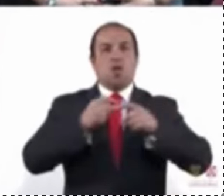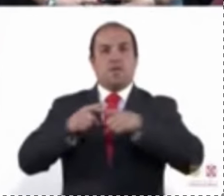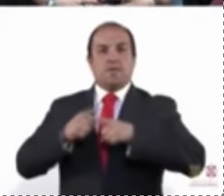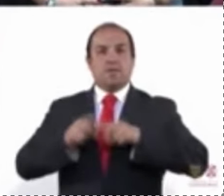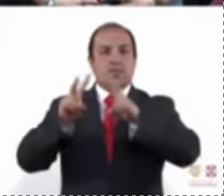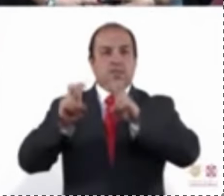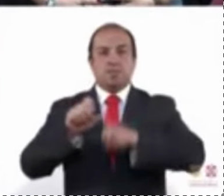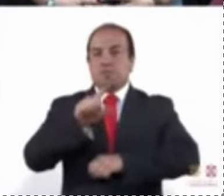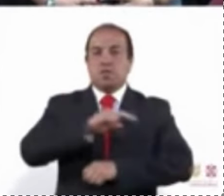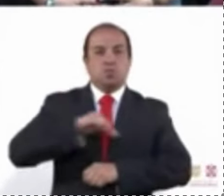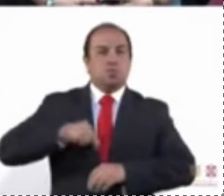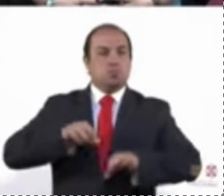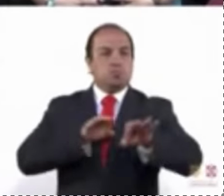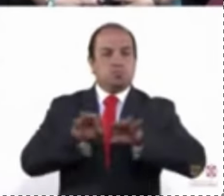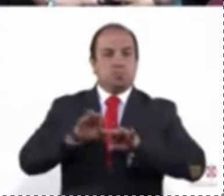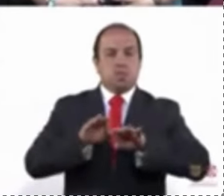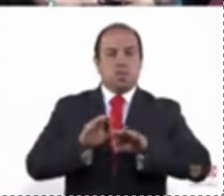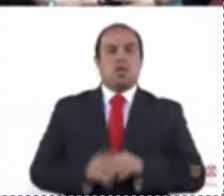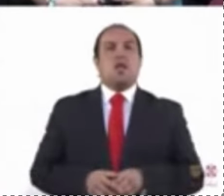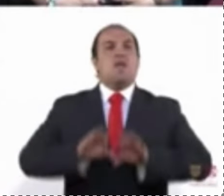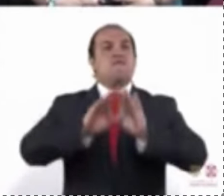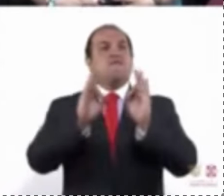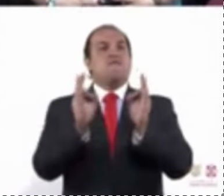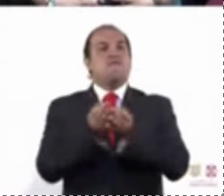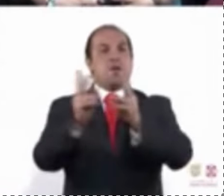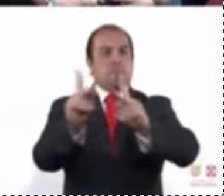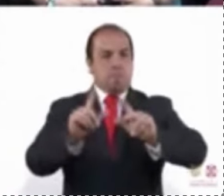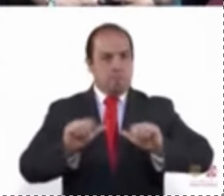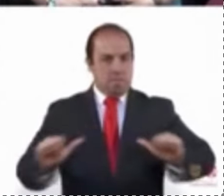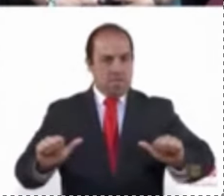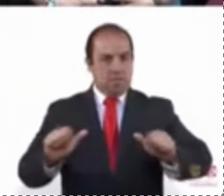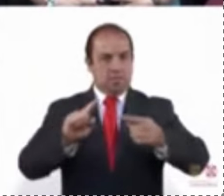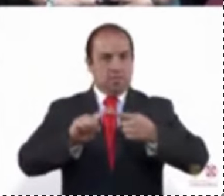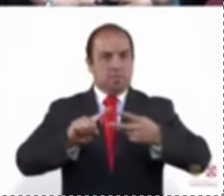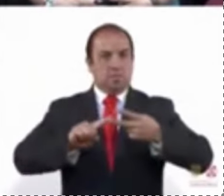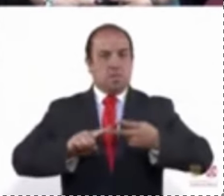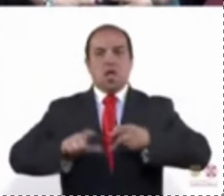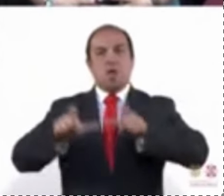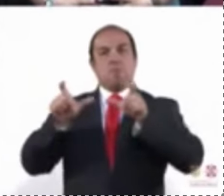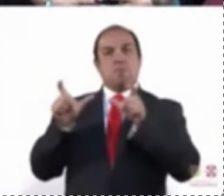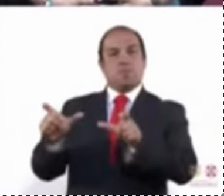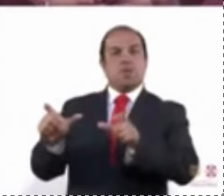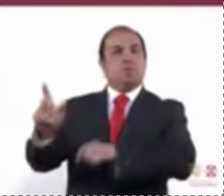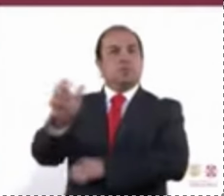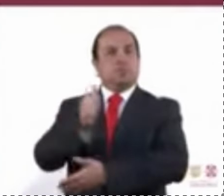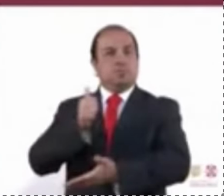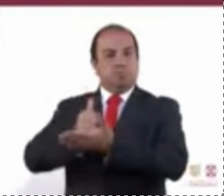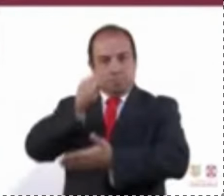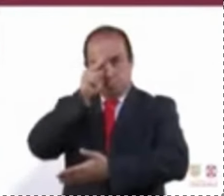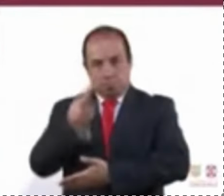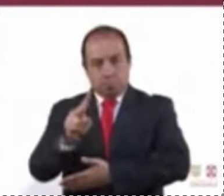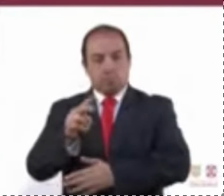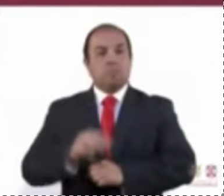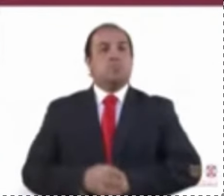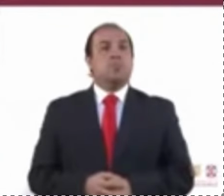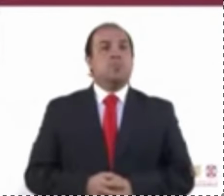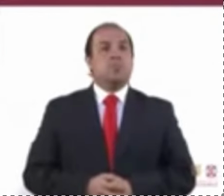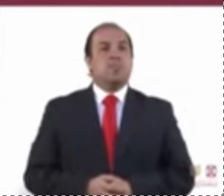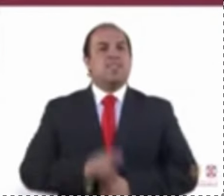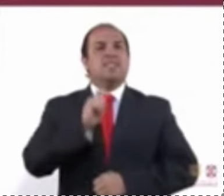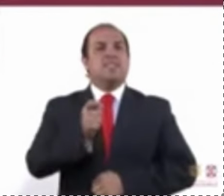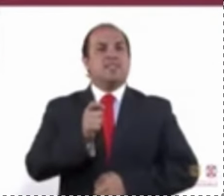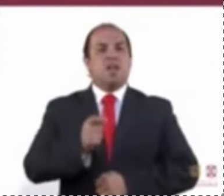nuestro actuar, la construcción de la paz y la seguridad de la Ciudad de México implica acabar con